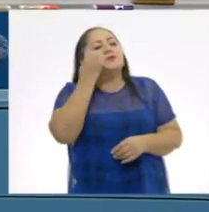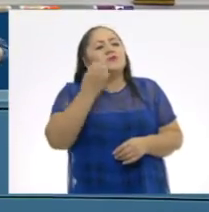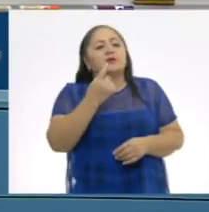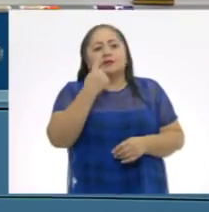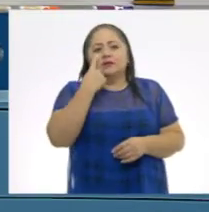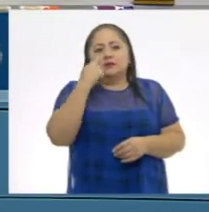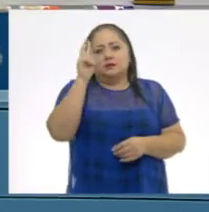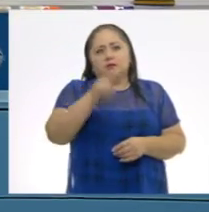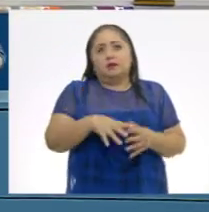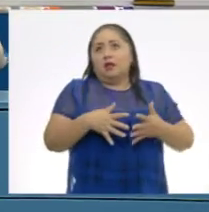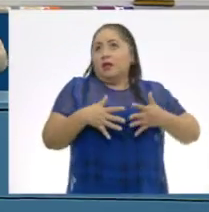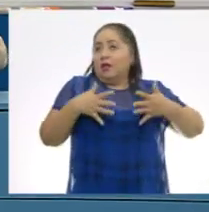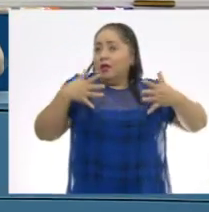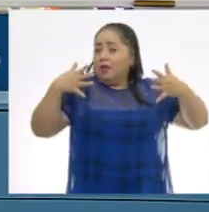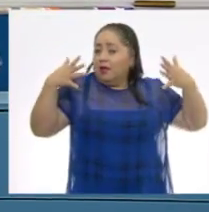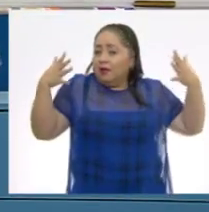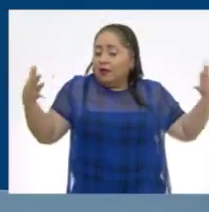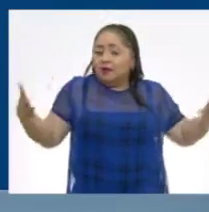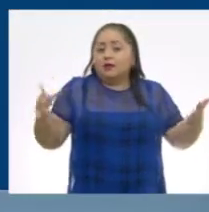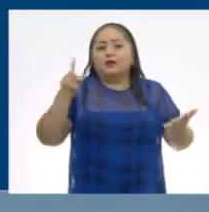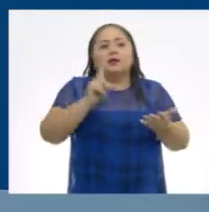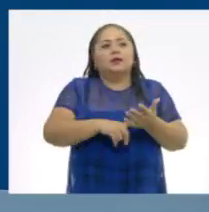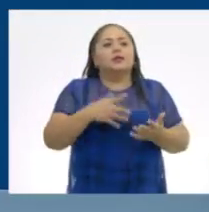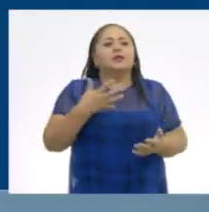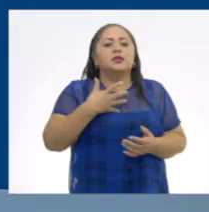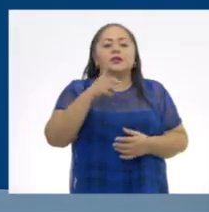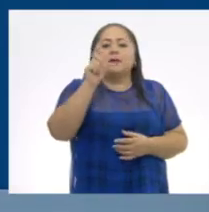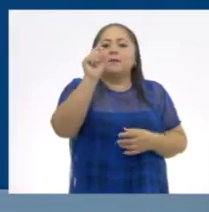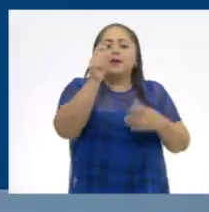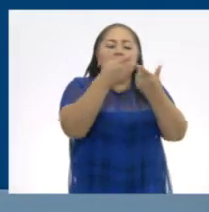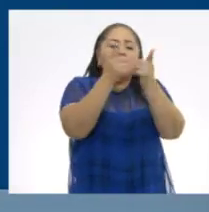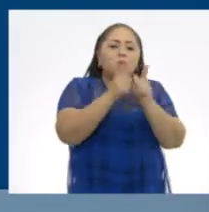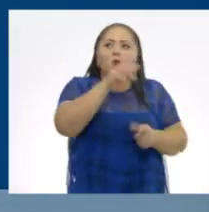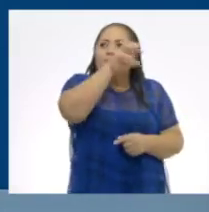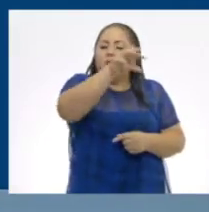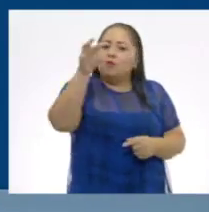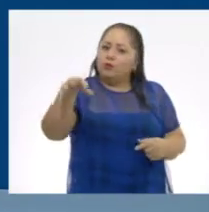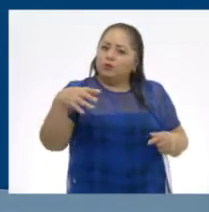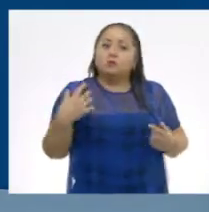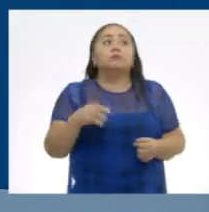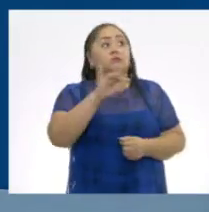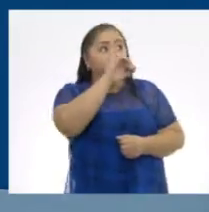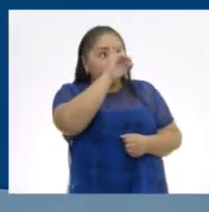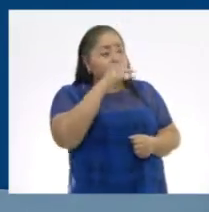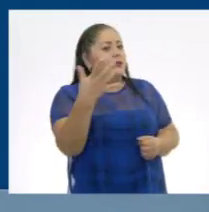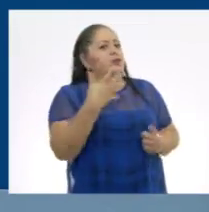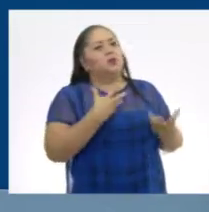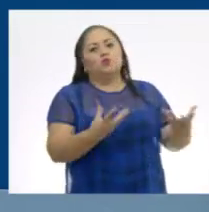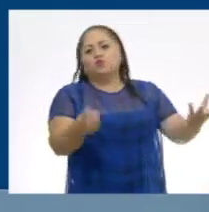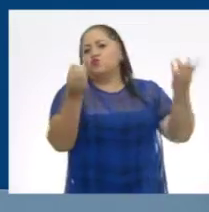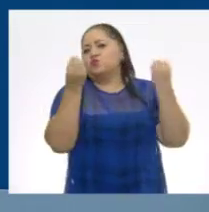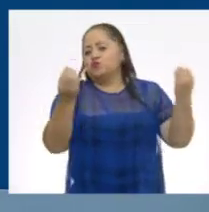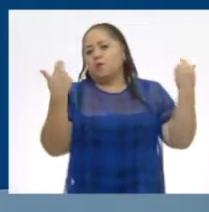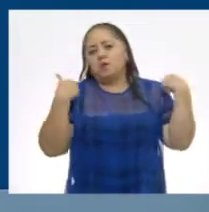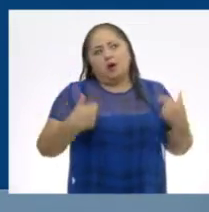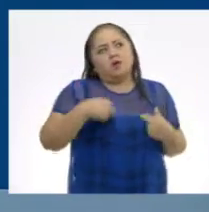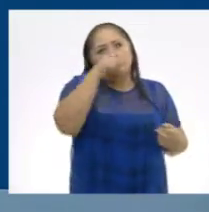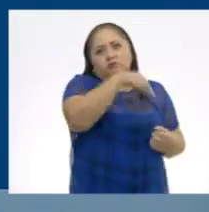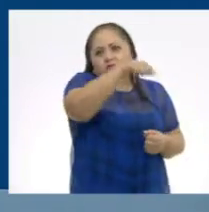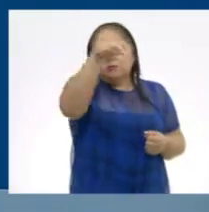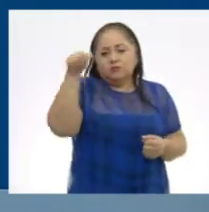es muy grande y tiene 20 grupos. 20. Sí, y tiene muchos